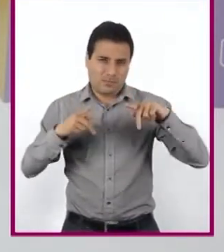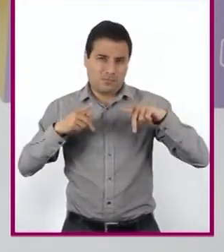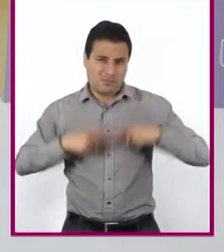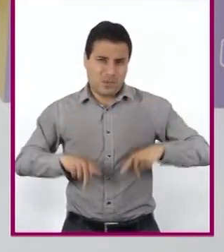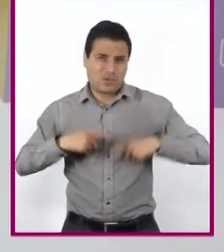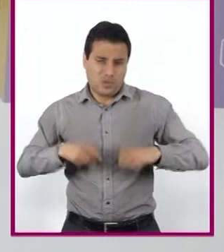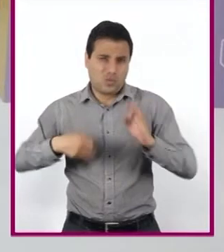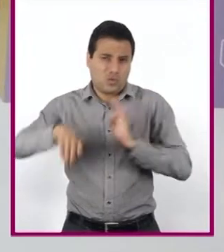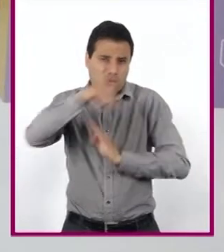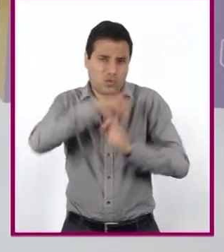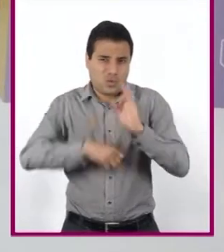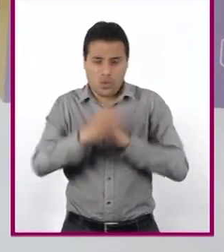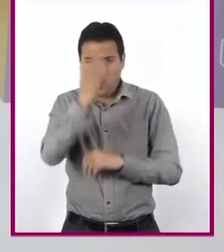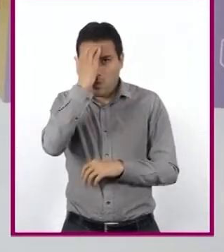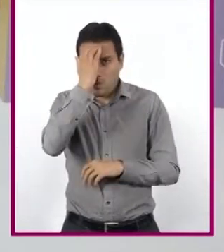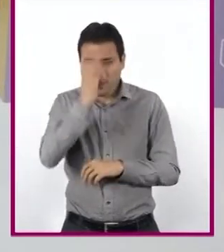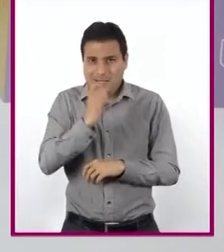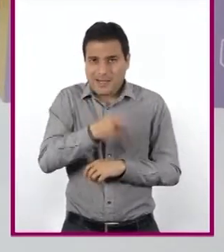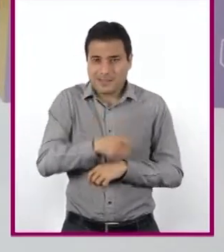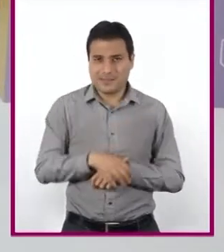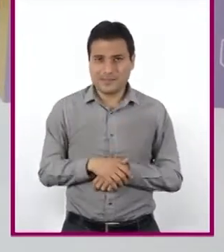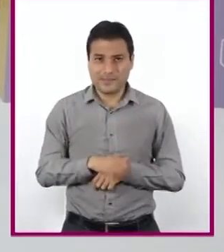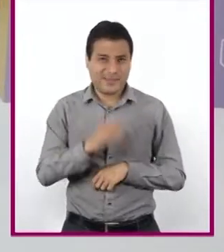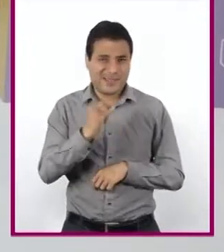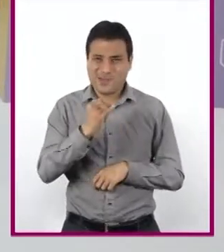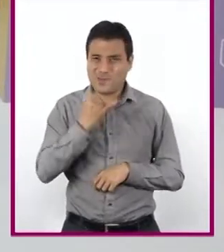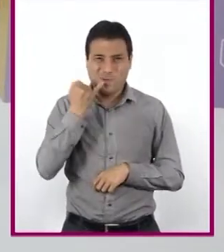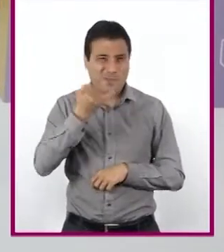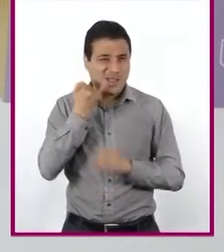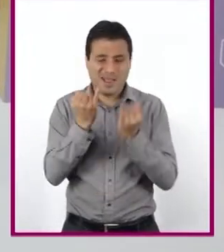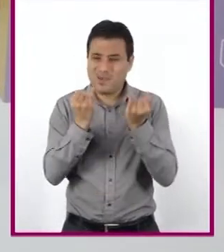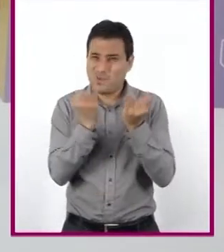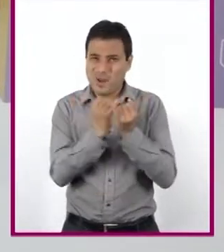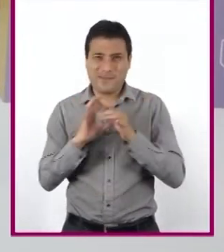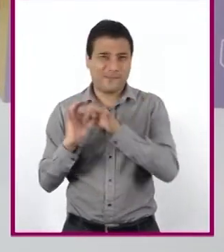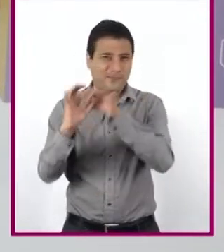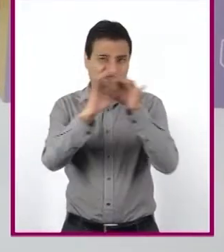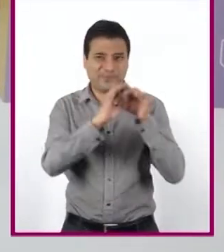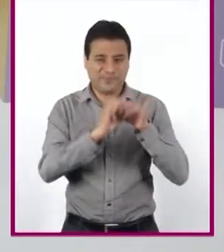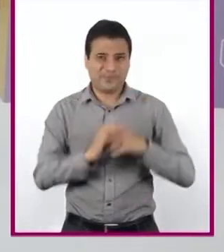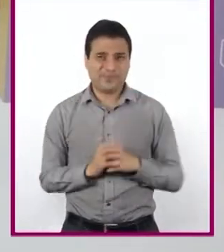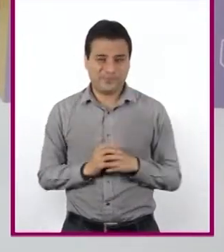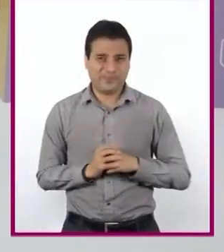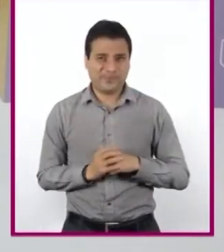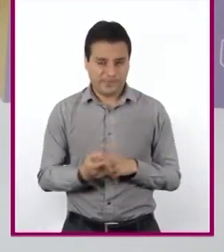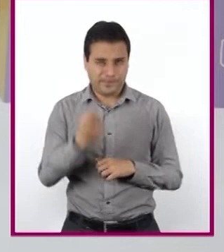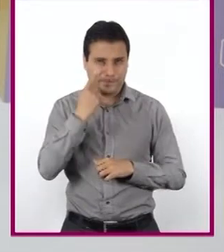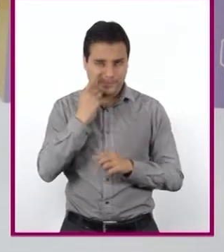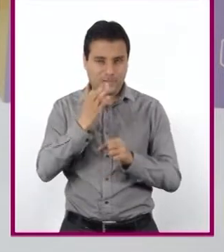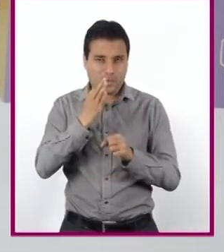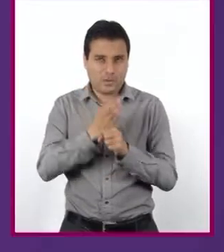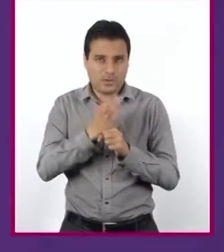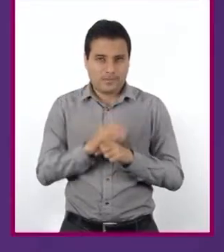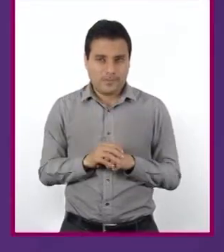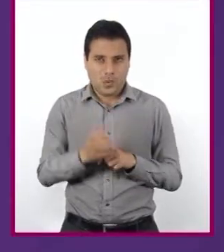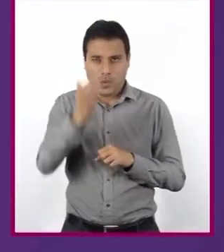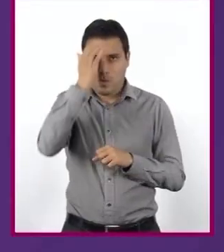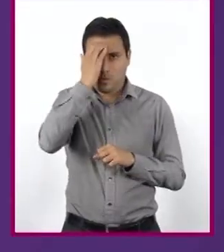que la simbología y el lenguaje es universal. Para eso, empecemos por saber quién